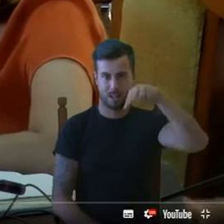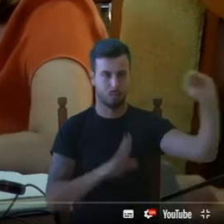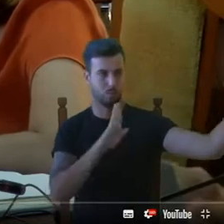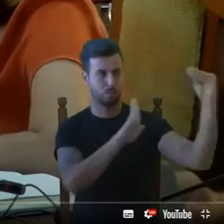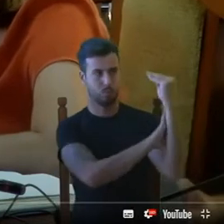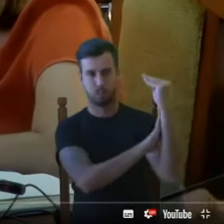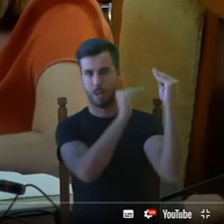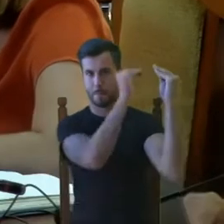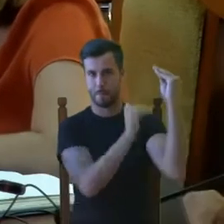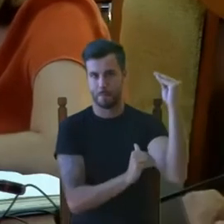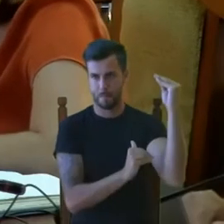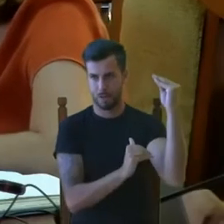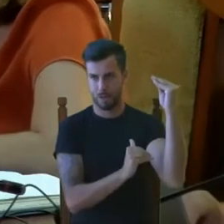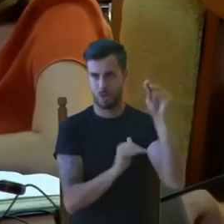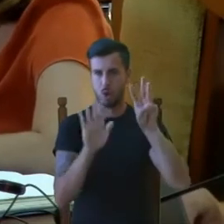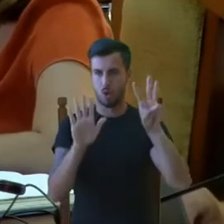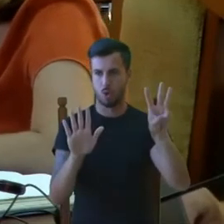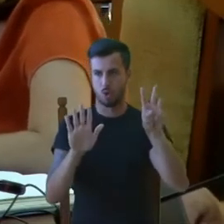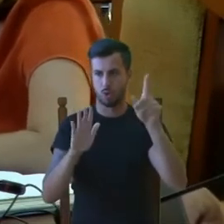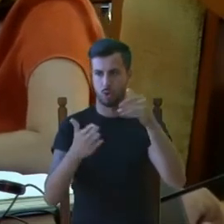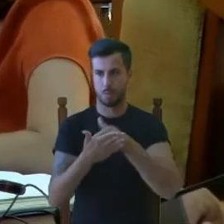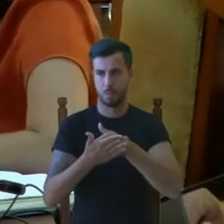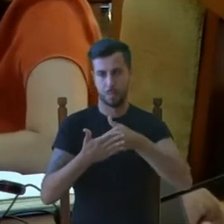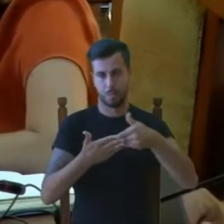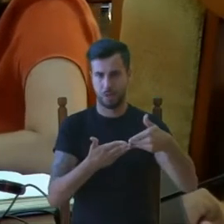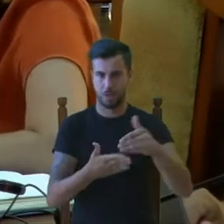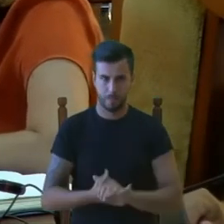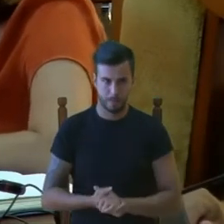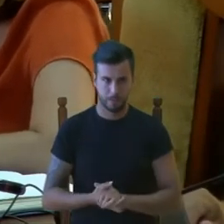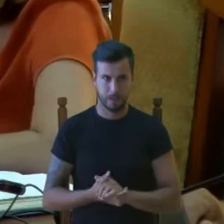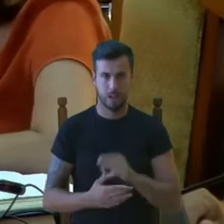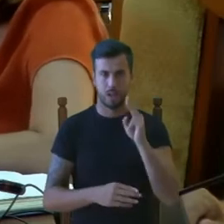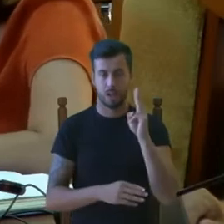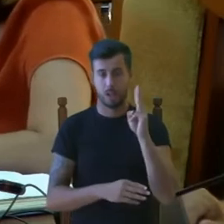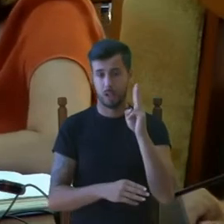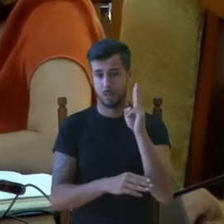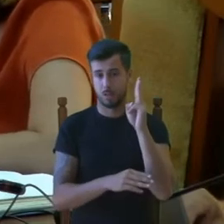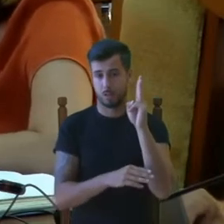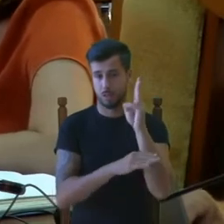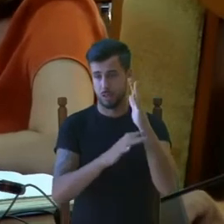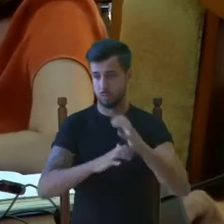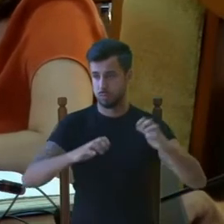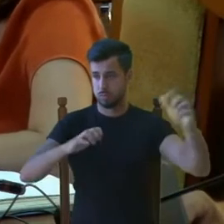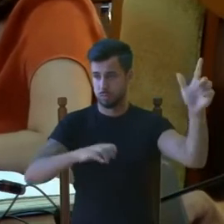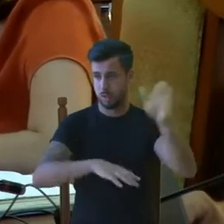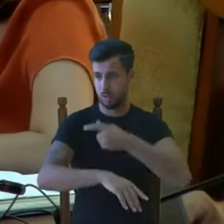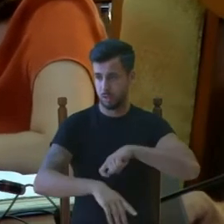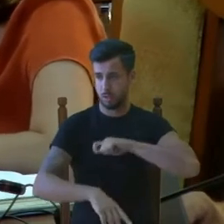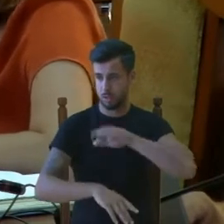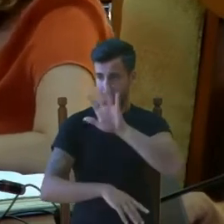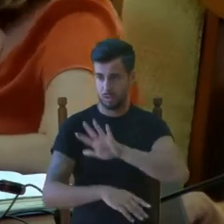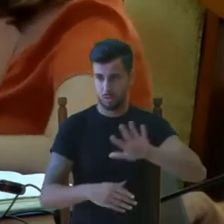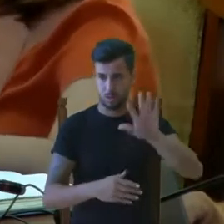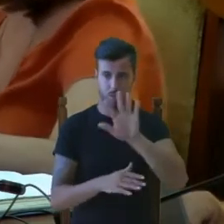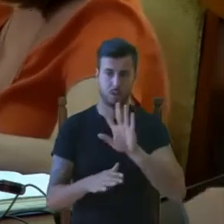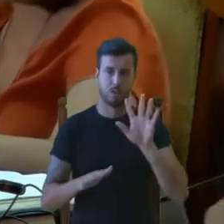eliminación de una partida recurrente y nunca ejecutada del palacio de congresos- por 5 millones de euros y la minoración del canon de los